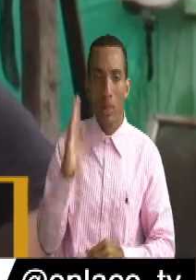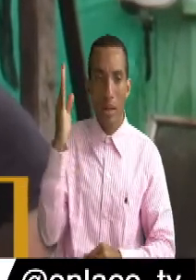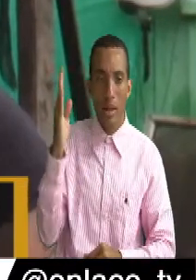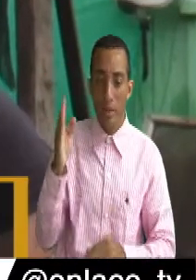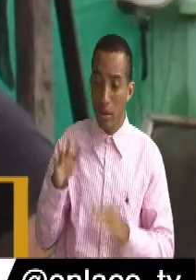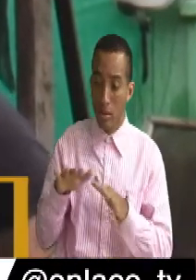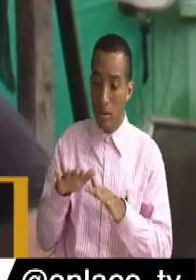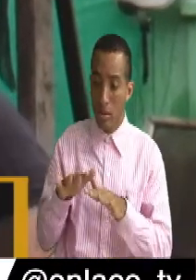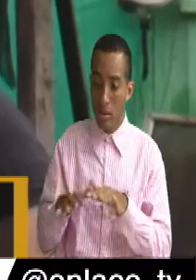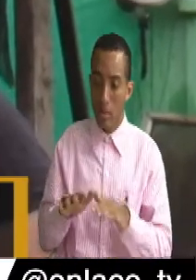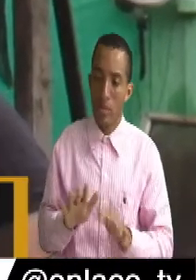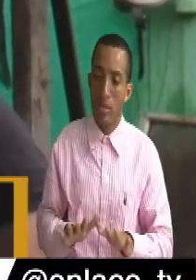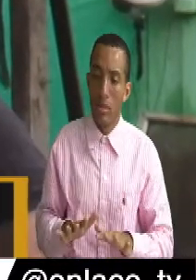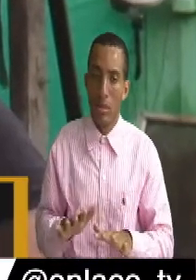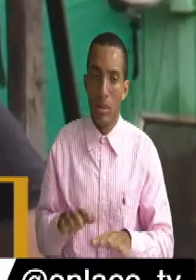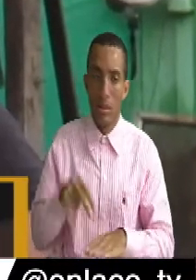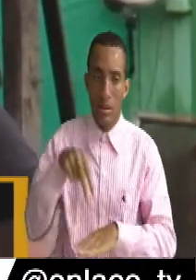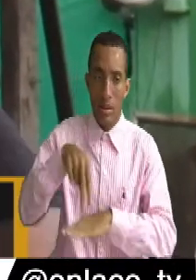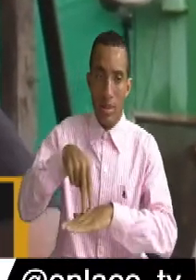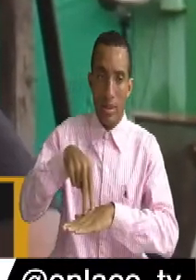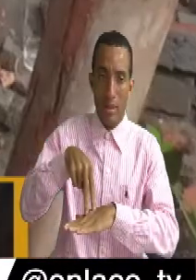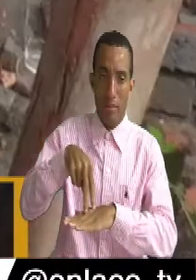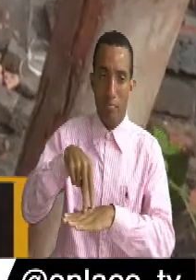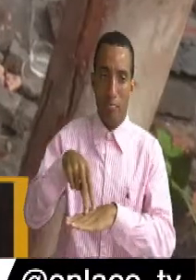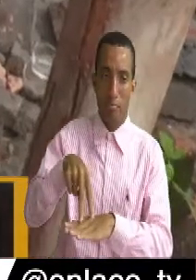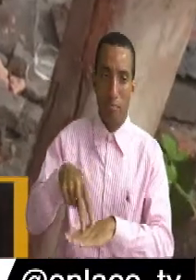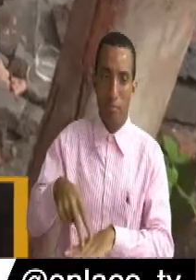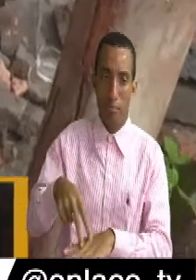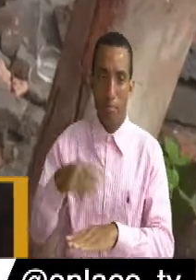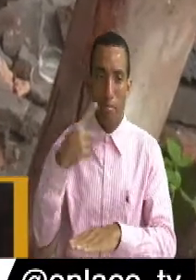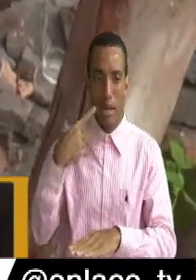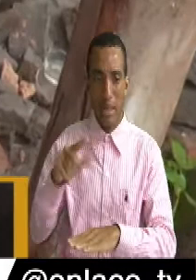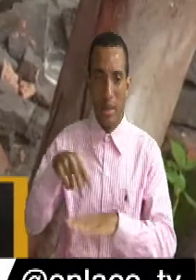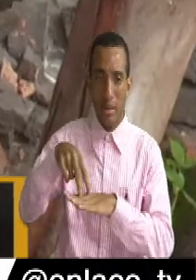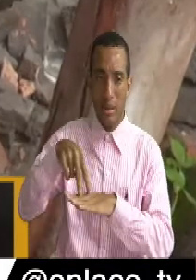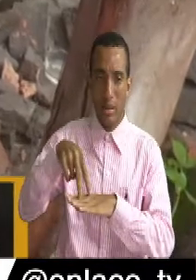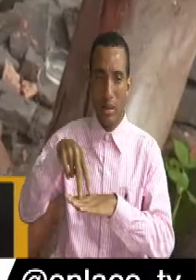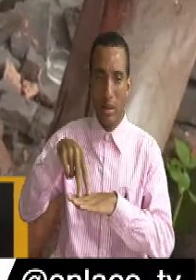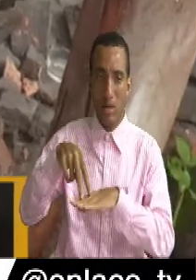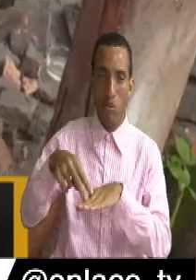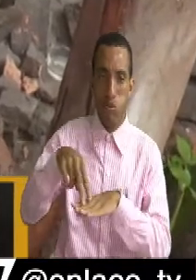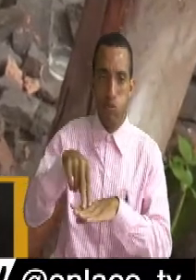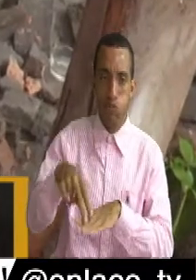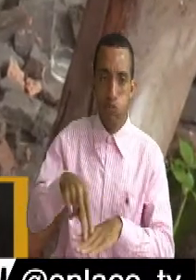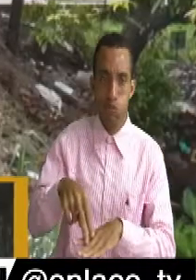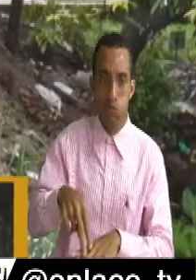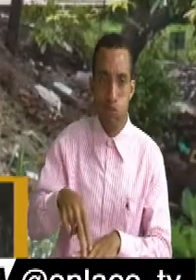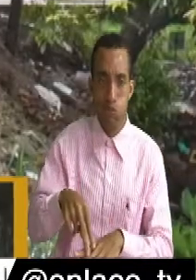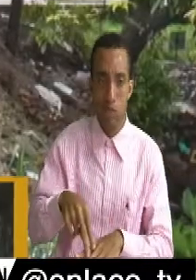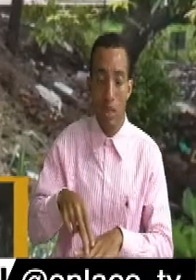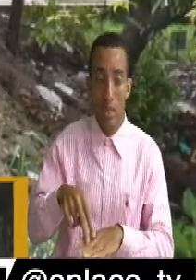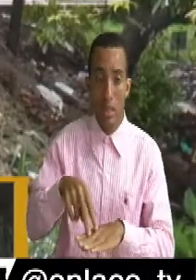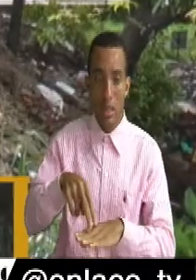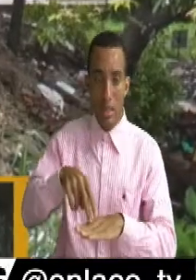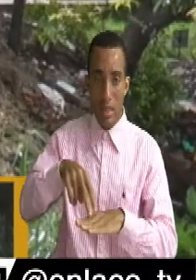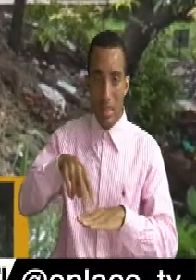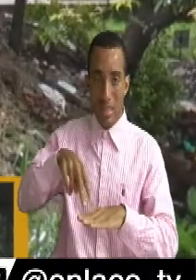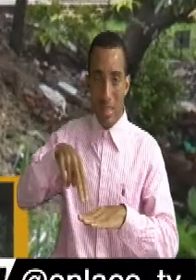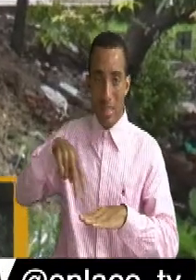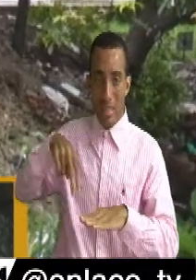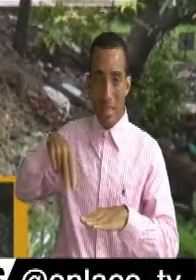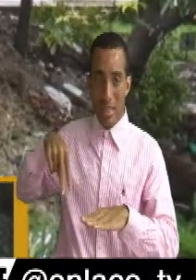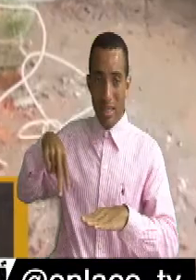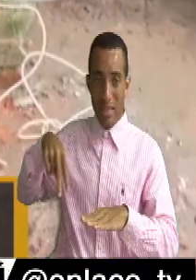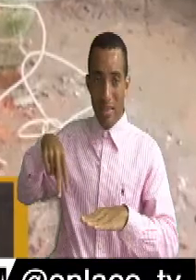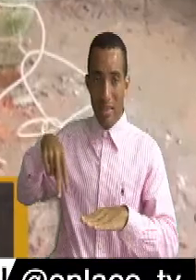terreno estaba cediendo, o sea que el pisar pareciera que pisara como una bolsa de agua. Ella se regresa a comentarle a la otra hija y